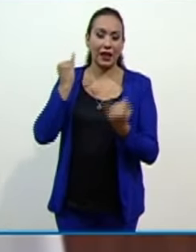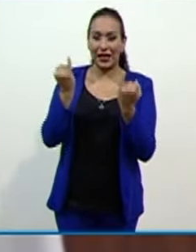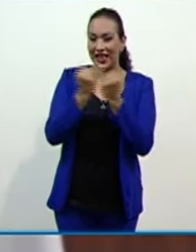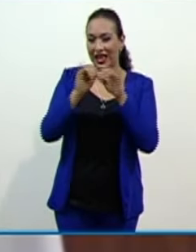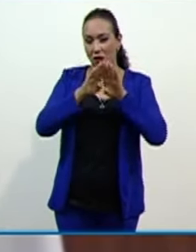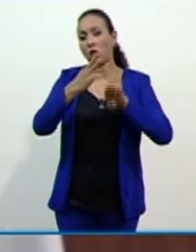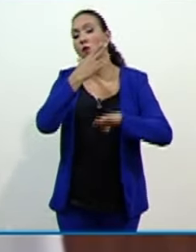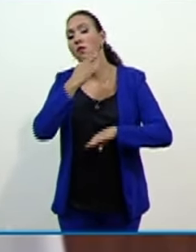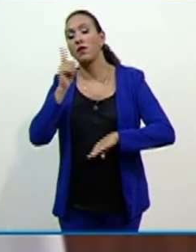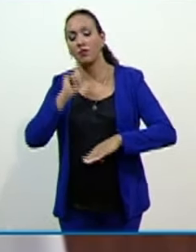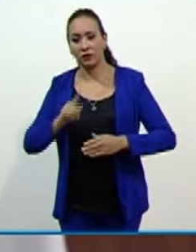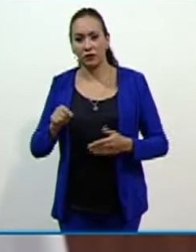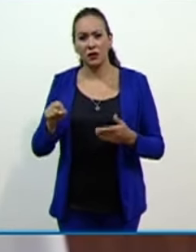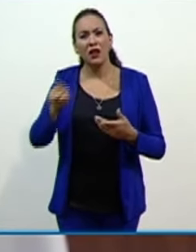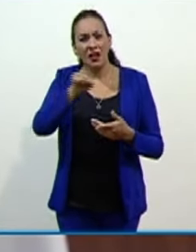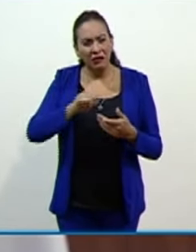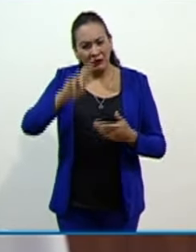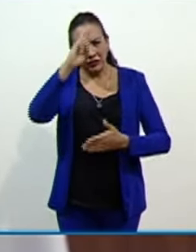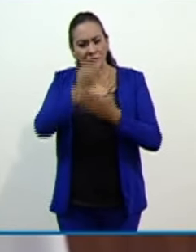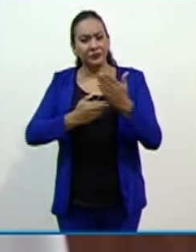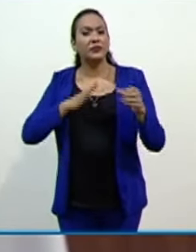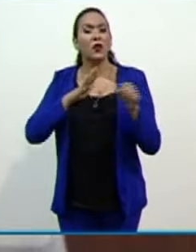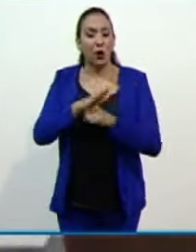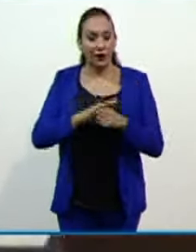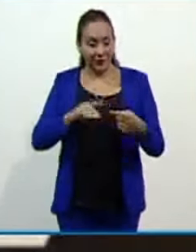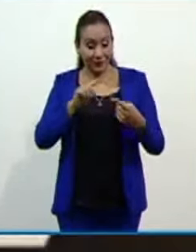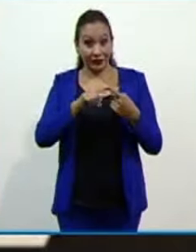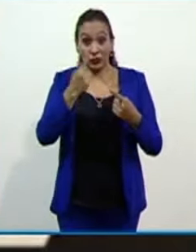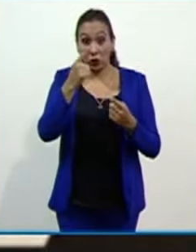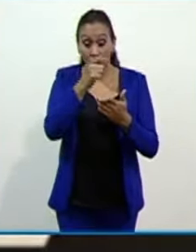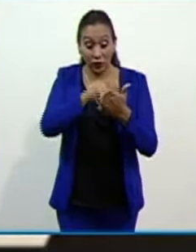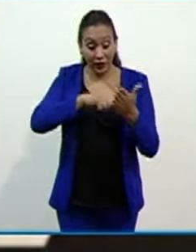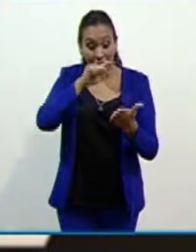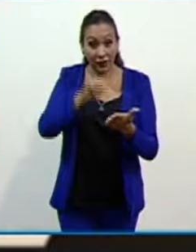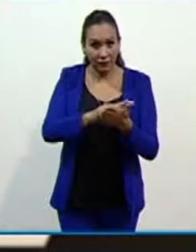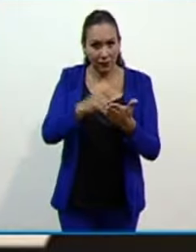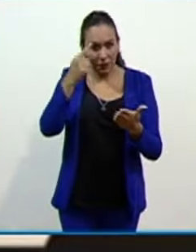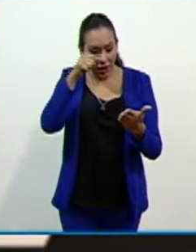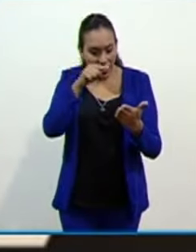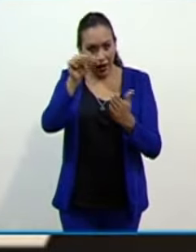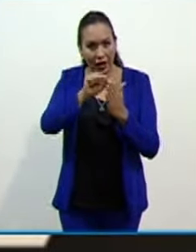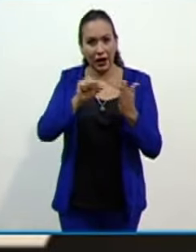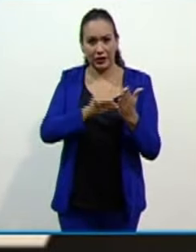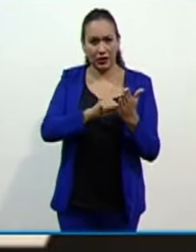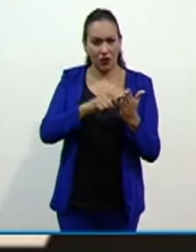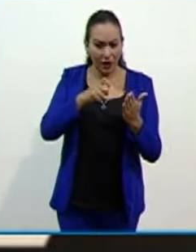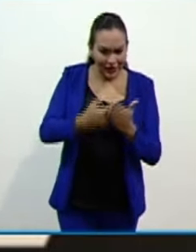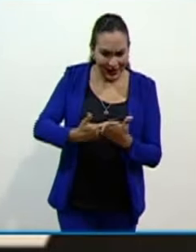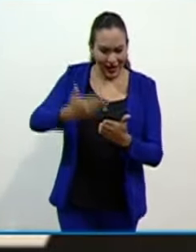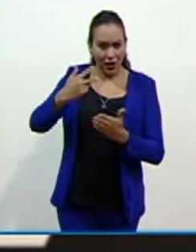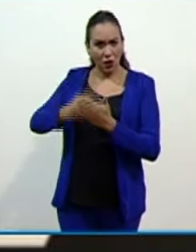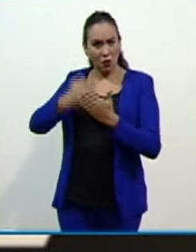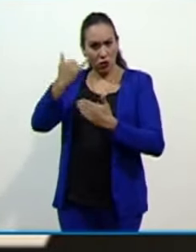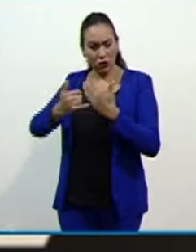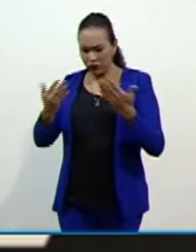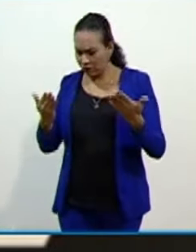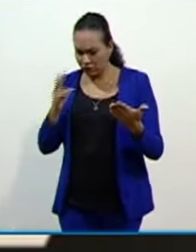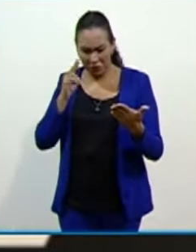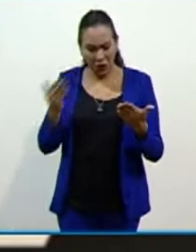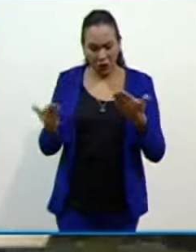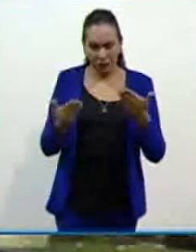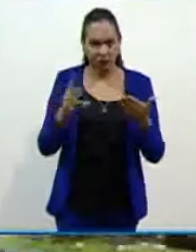Entre las violaciones destacan la adición de una reforma a un artículo no prevista en el proyecto original. La sesión en la que